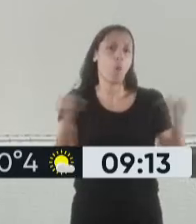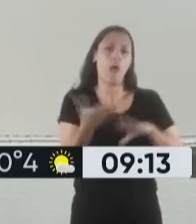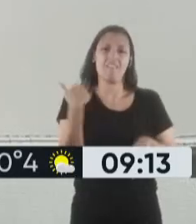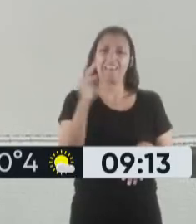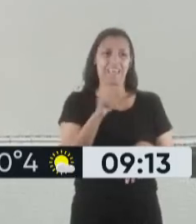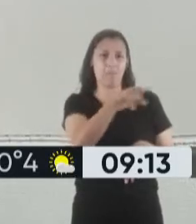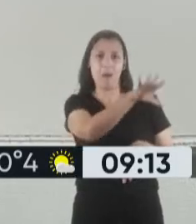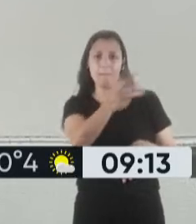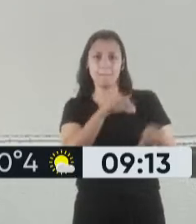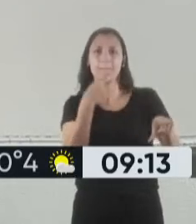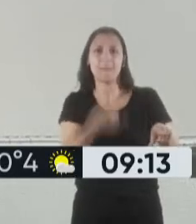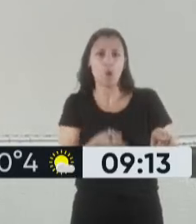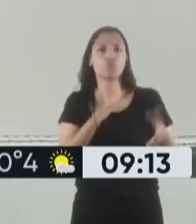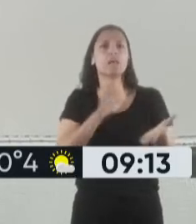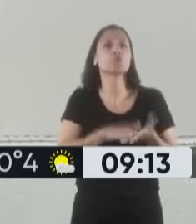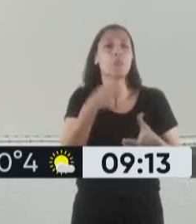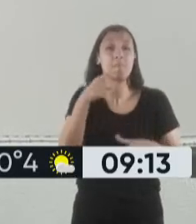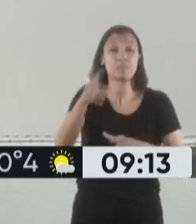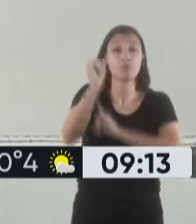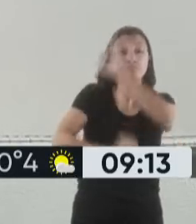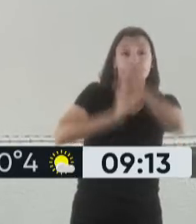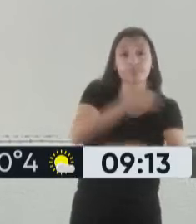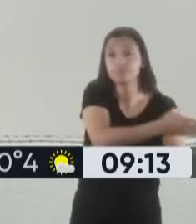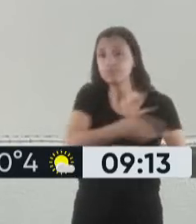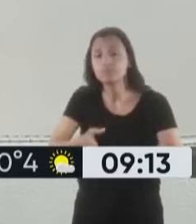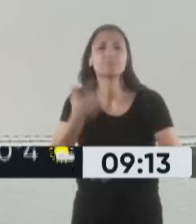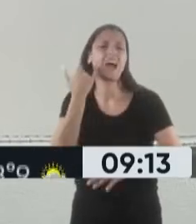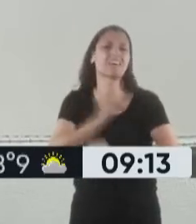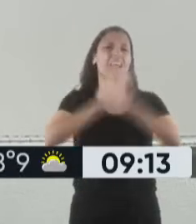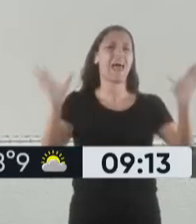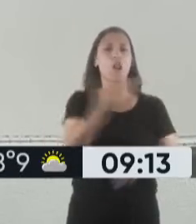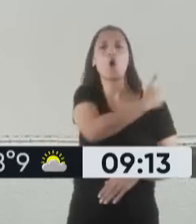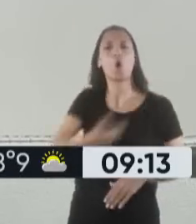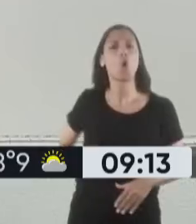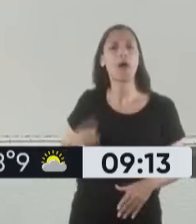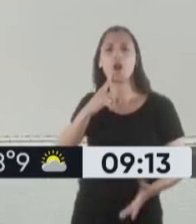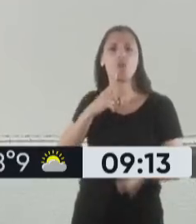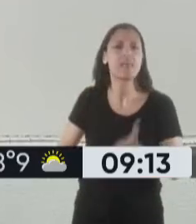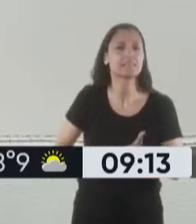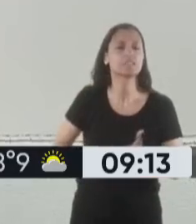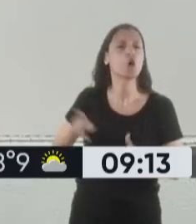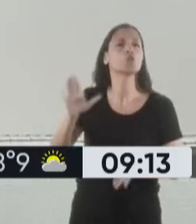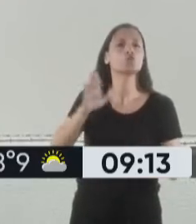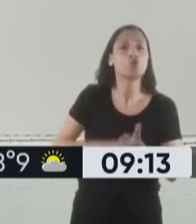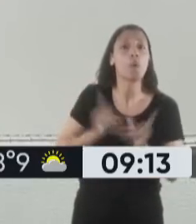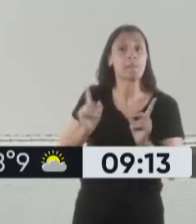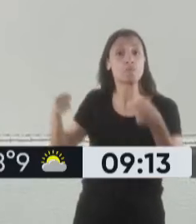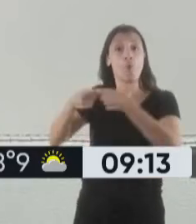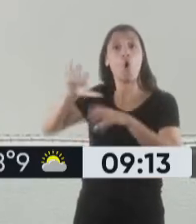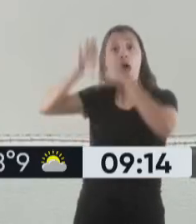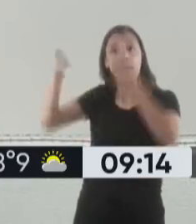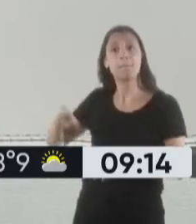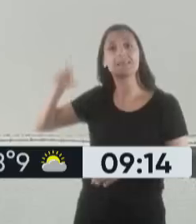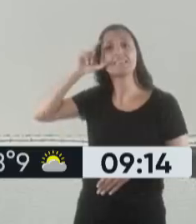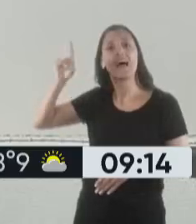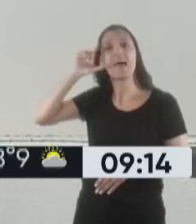la pregunta sobre su introducción, aclarada la posición del gobierno en torno al accionar de la empresa Edesur